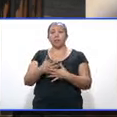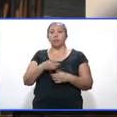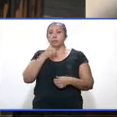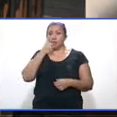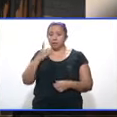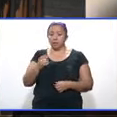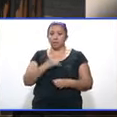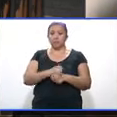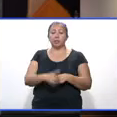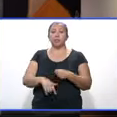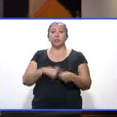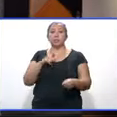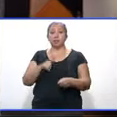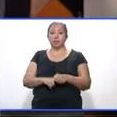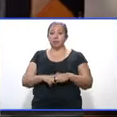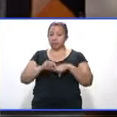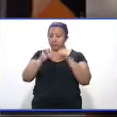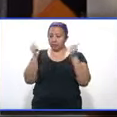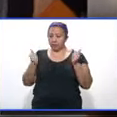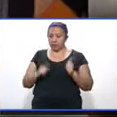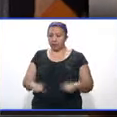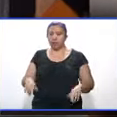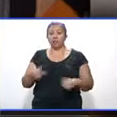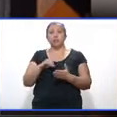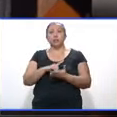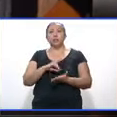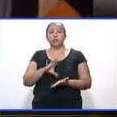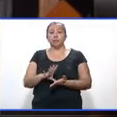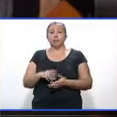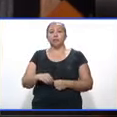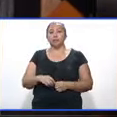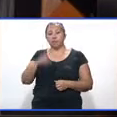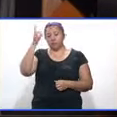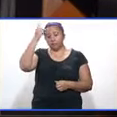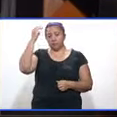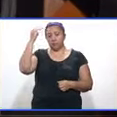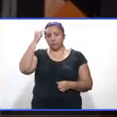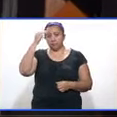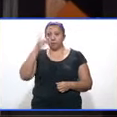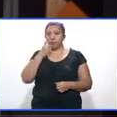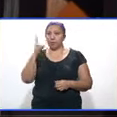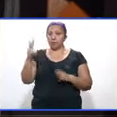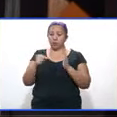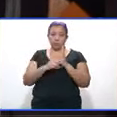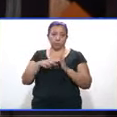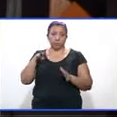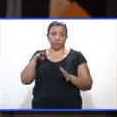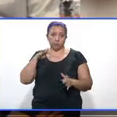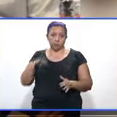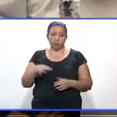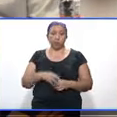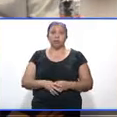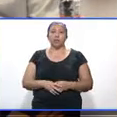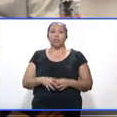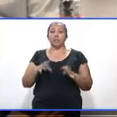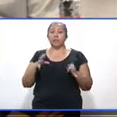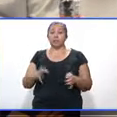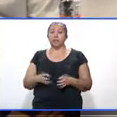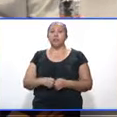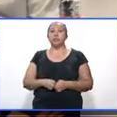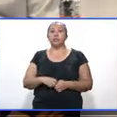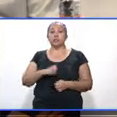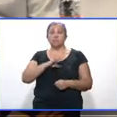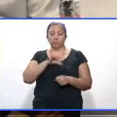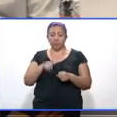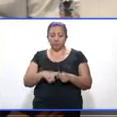Jornadas Internacional de Arte y Discapacidad Intelectual, que desde el 2019 congrega a